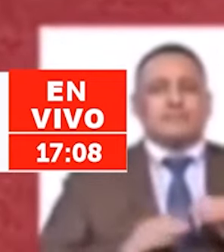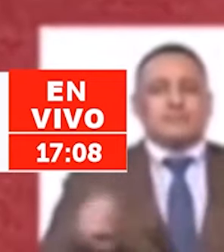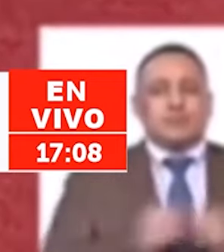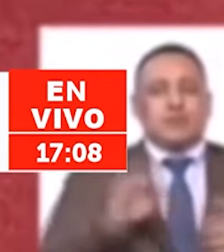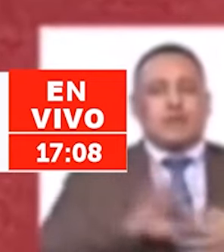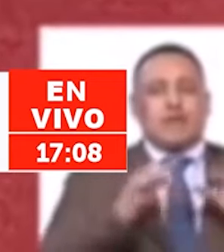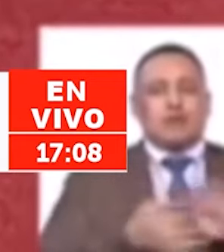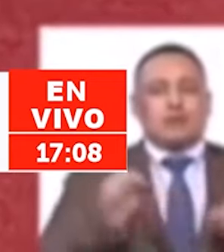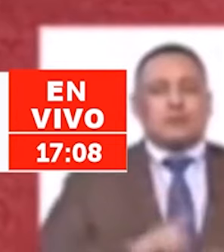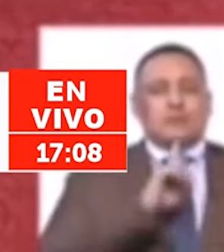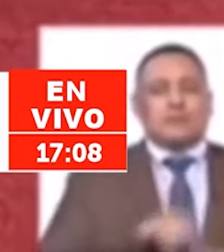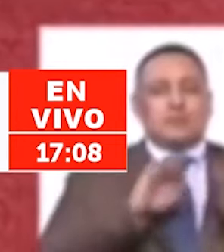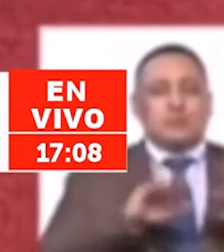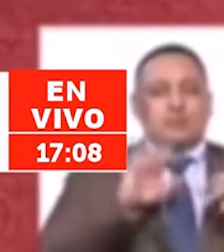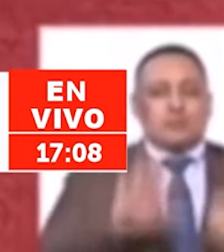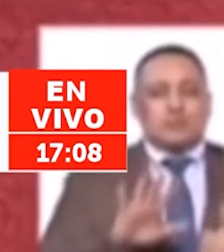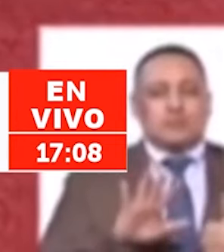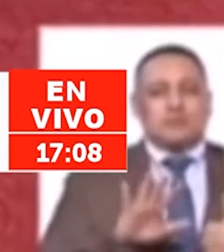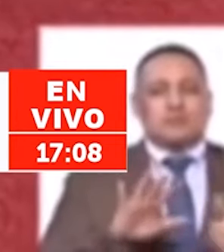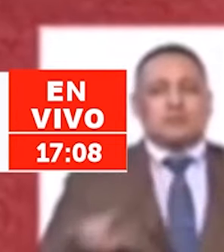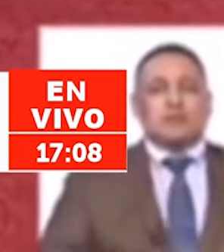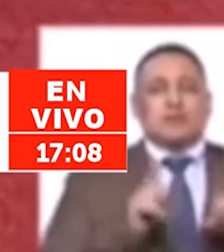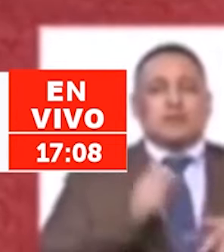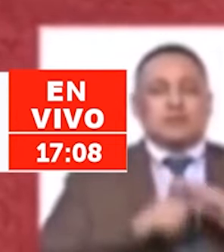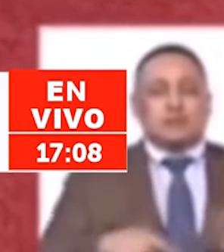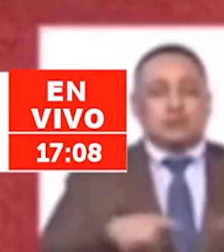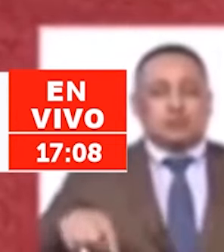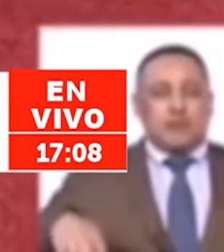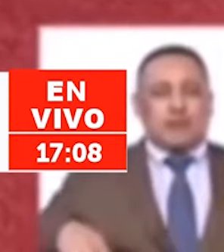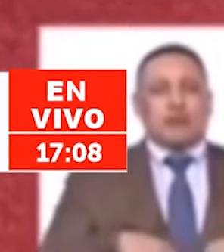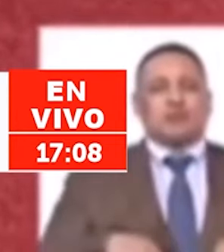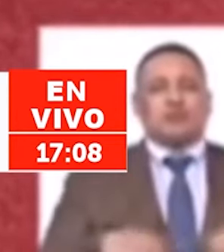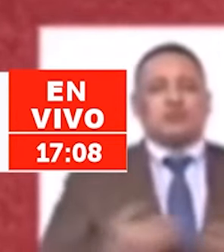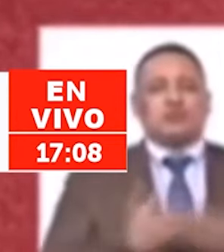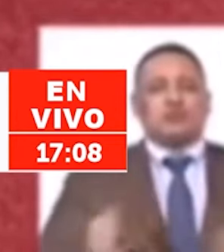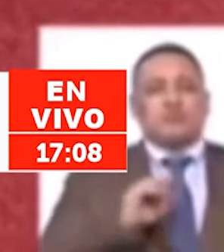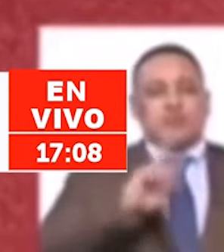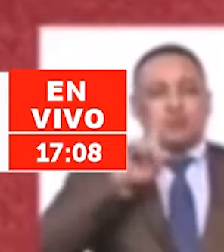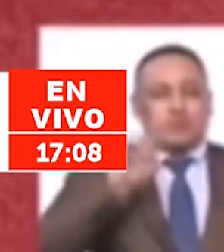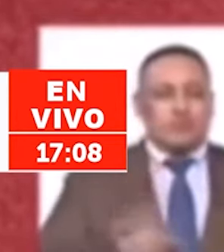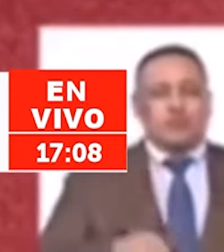en agosto de 1996 dentro de un terreno de